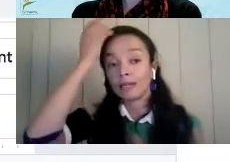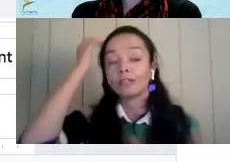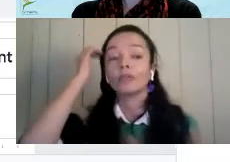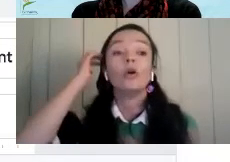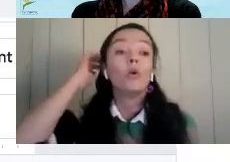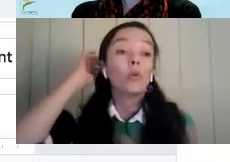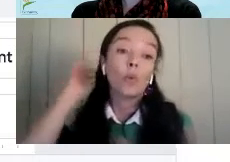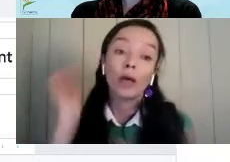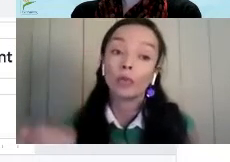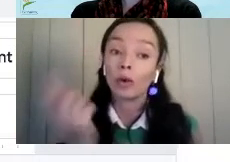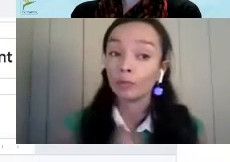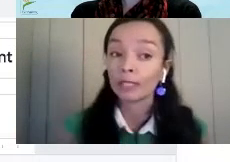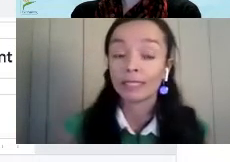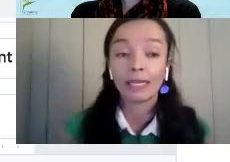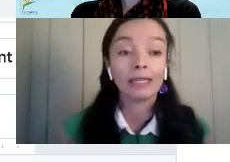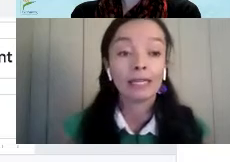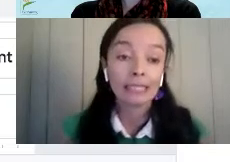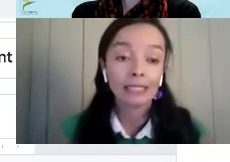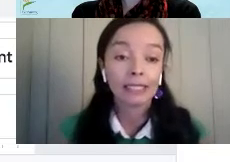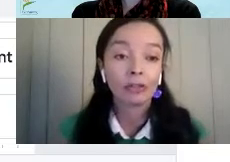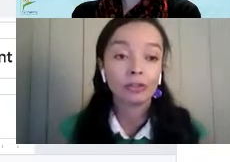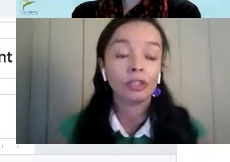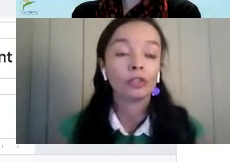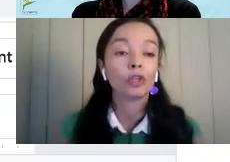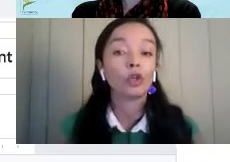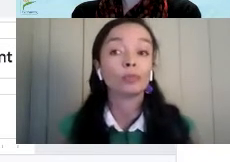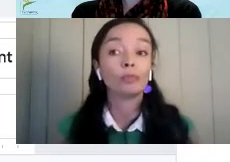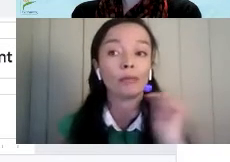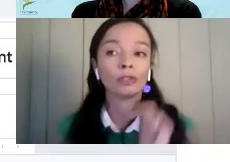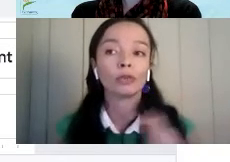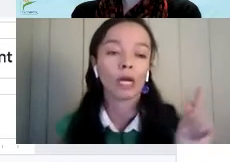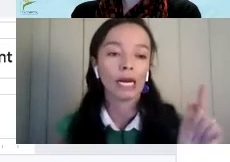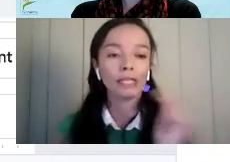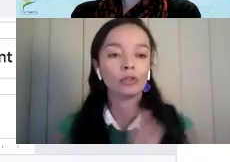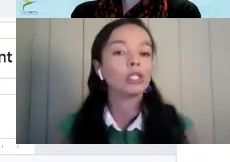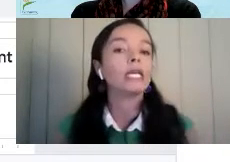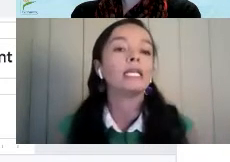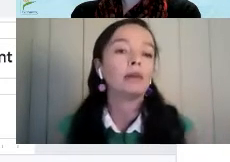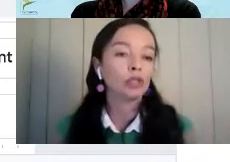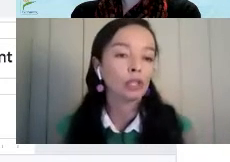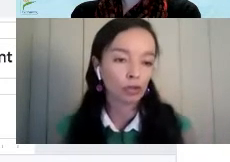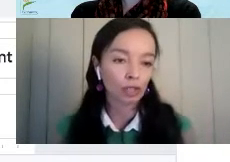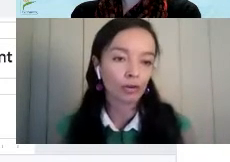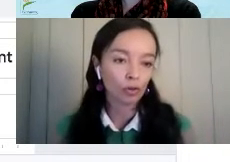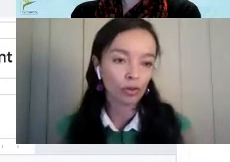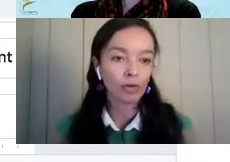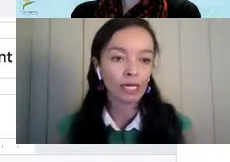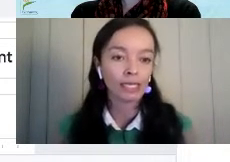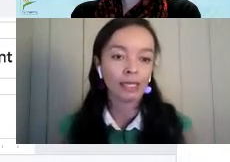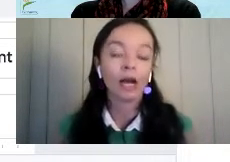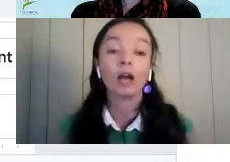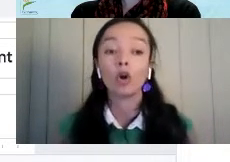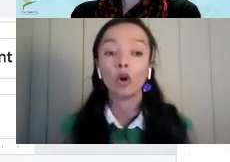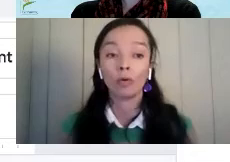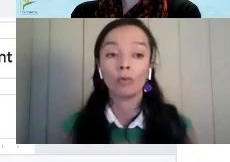¿Qué significa eso? Cuando vamos a enseñarles las señas a los niños, los vamos a tocar a ellos y le vamos a mostrar dónde va la